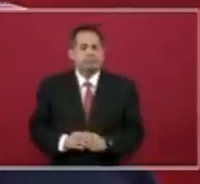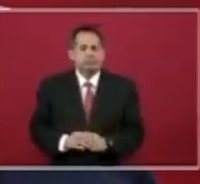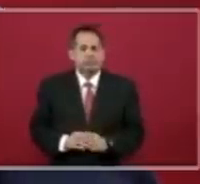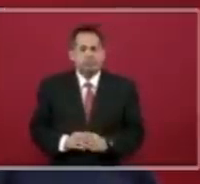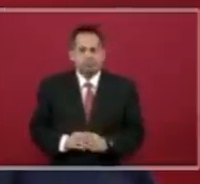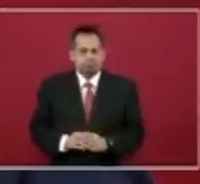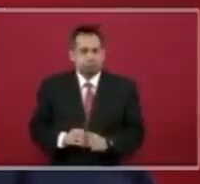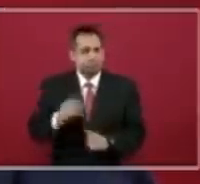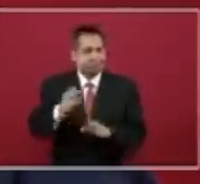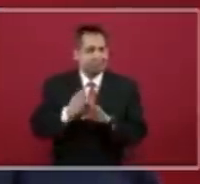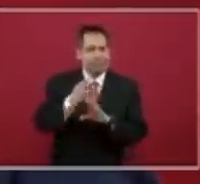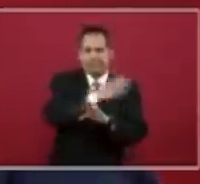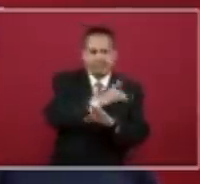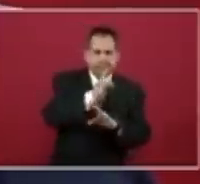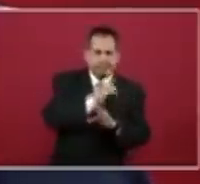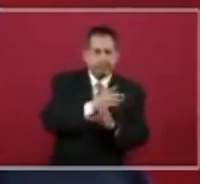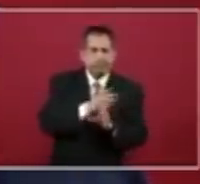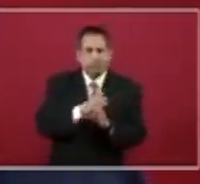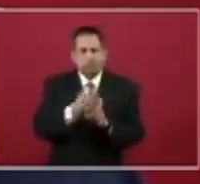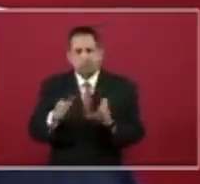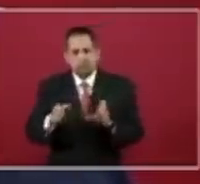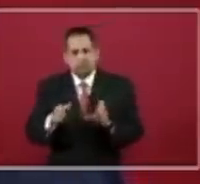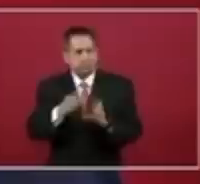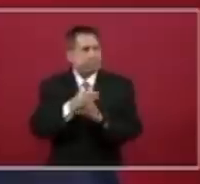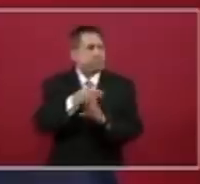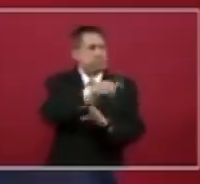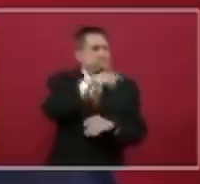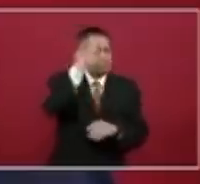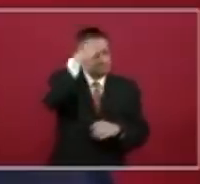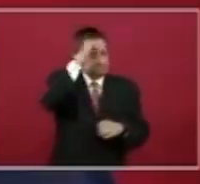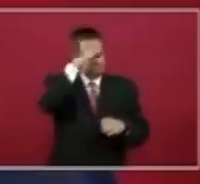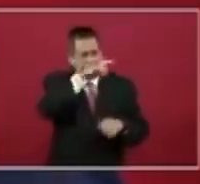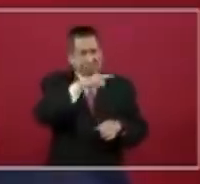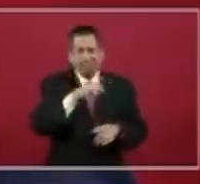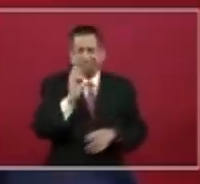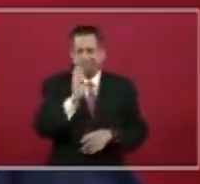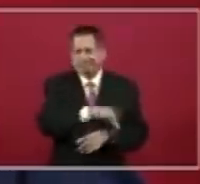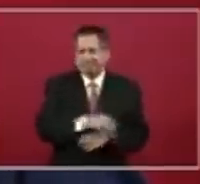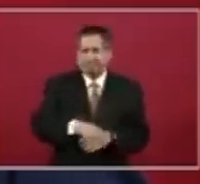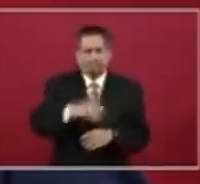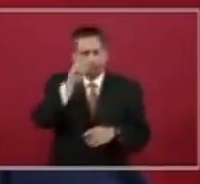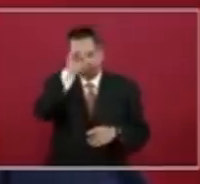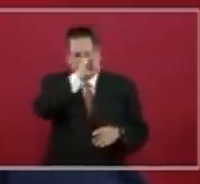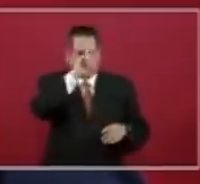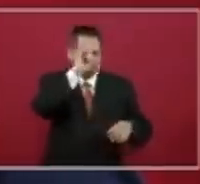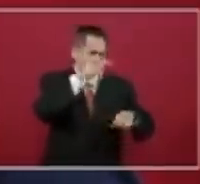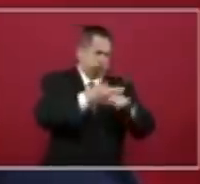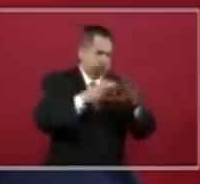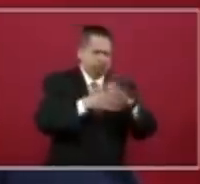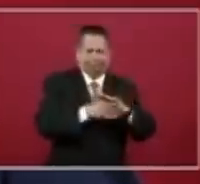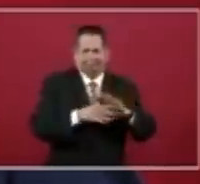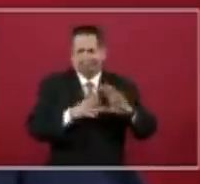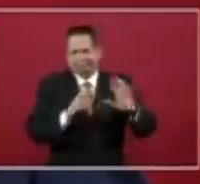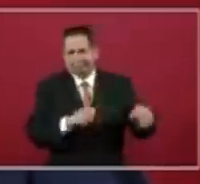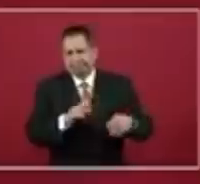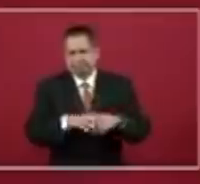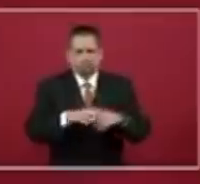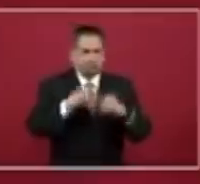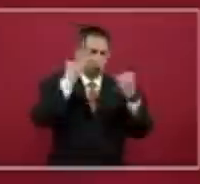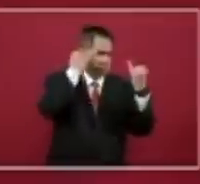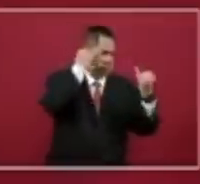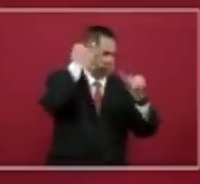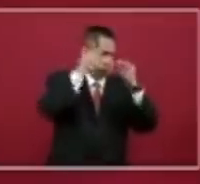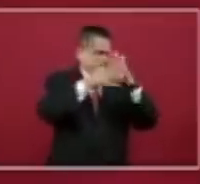más consciente que los expertos o que los asesores o que los